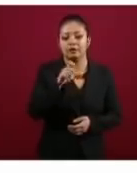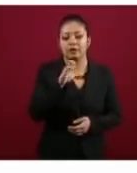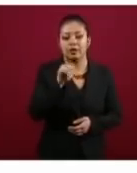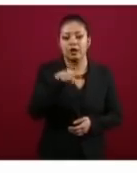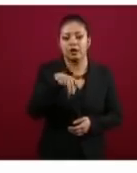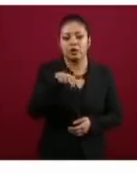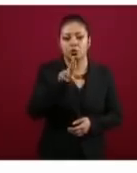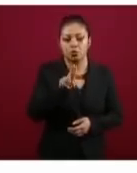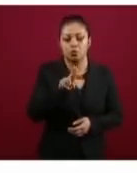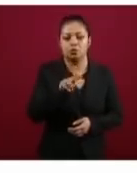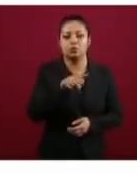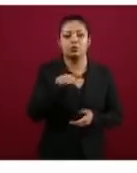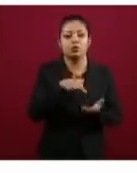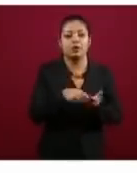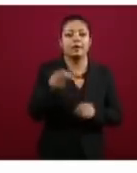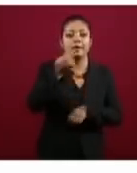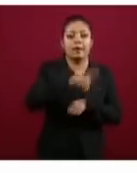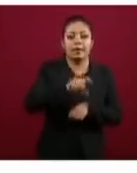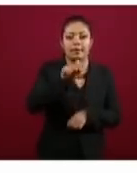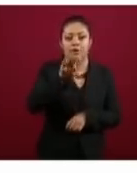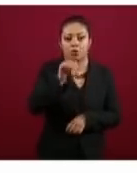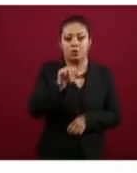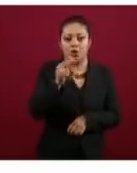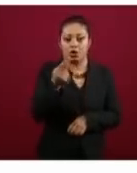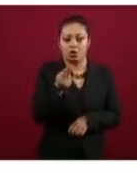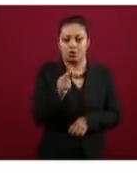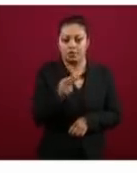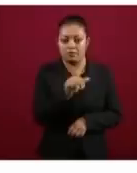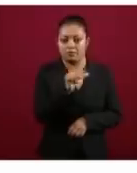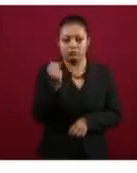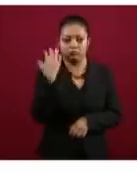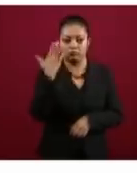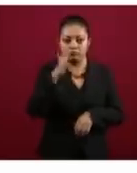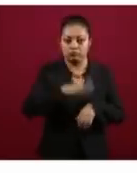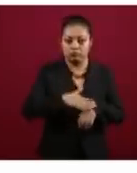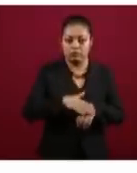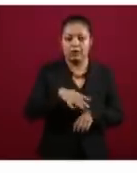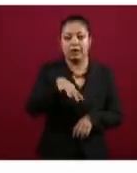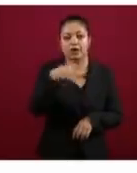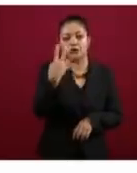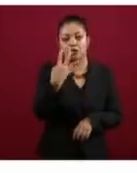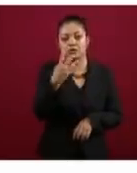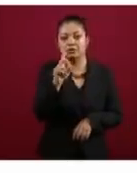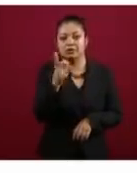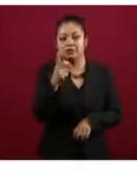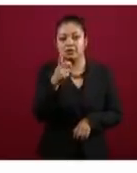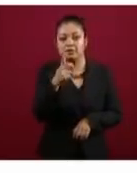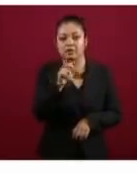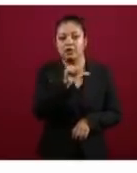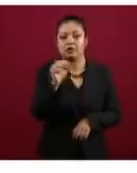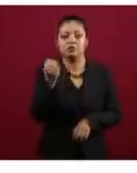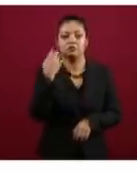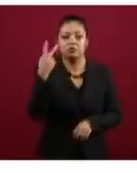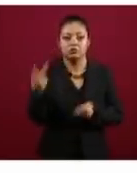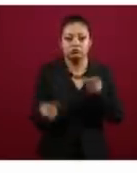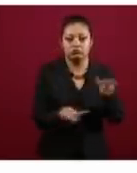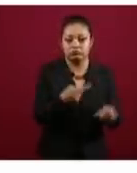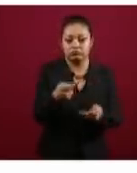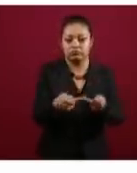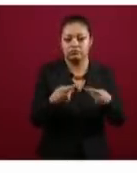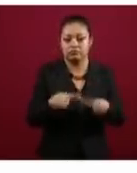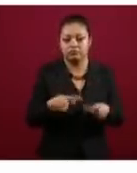mismo nombre, el día 29 de noviembre la asamblea informativa y el 14 de diciembre la